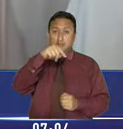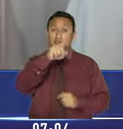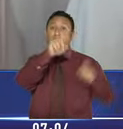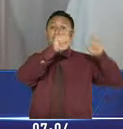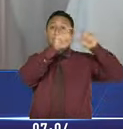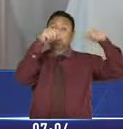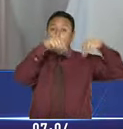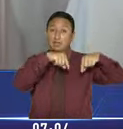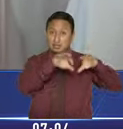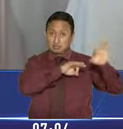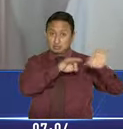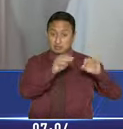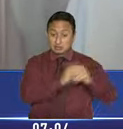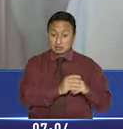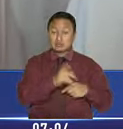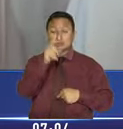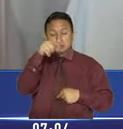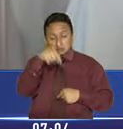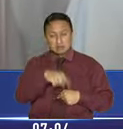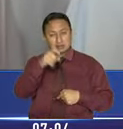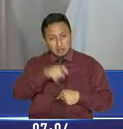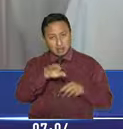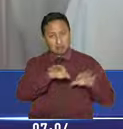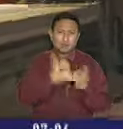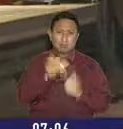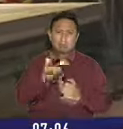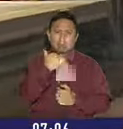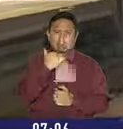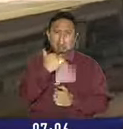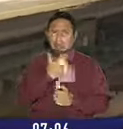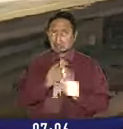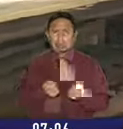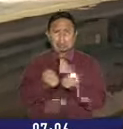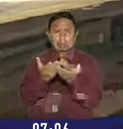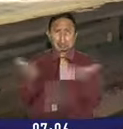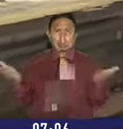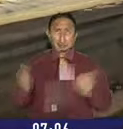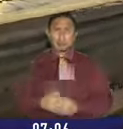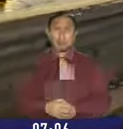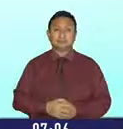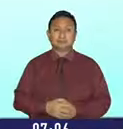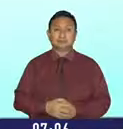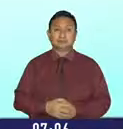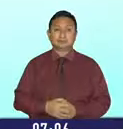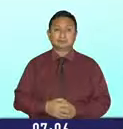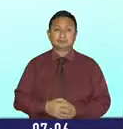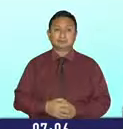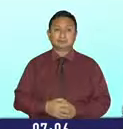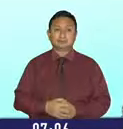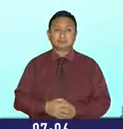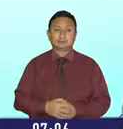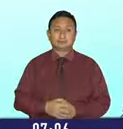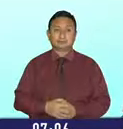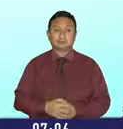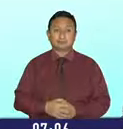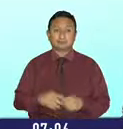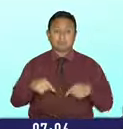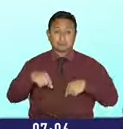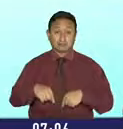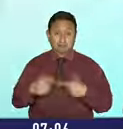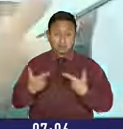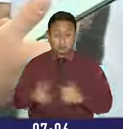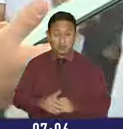aclarar que en lo que corresponde al contrato de... Y tras los presuntos actos de corrupción que se habrían